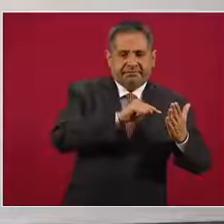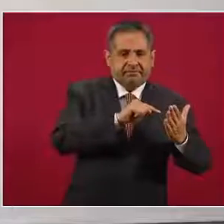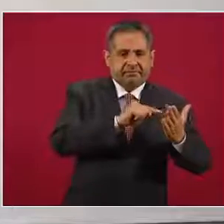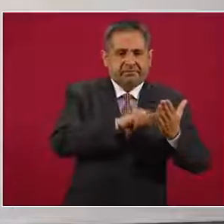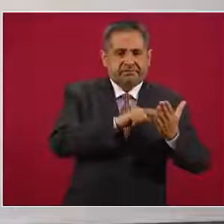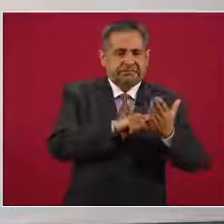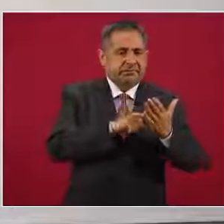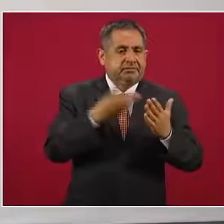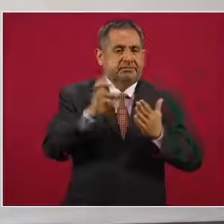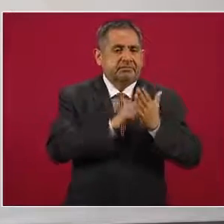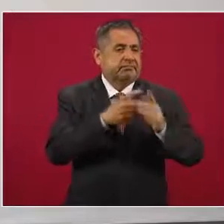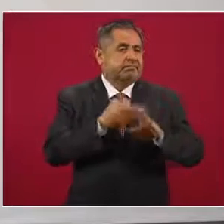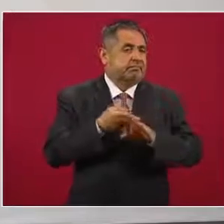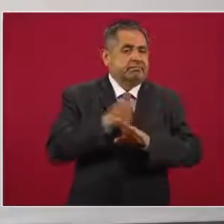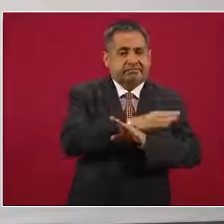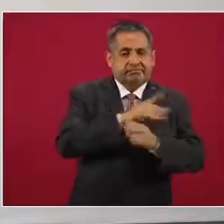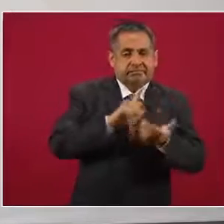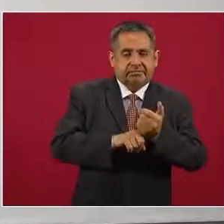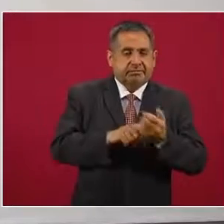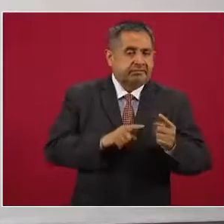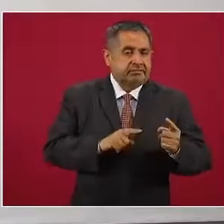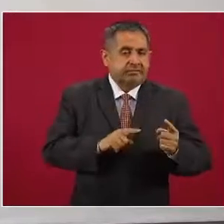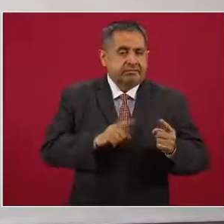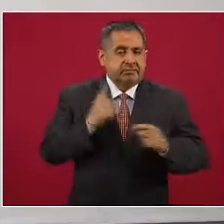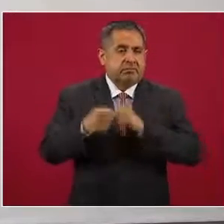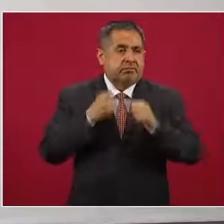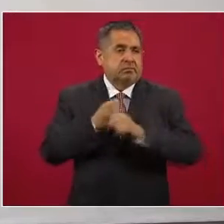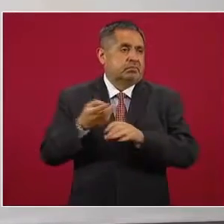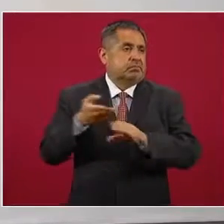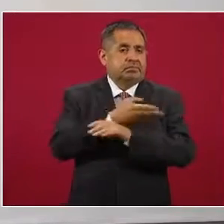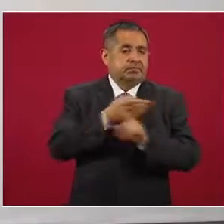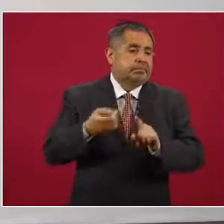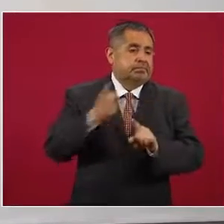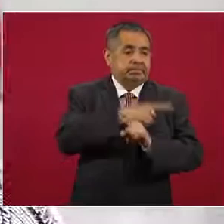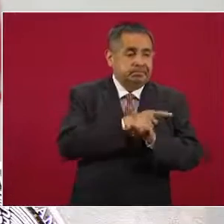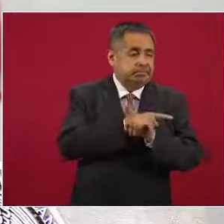en el trimestre del año pasado.